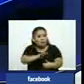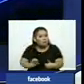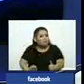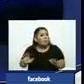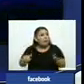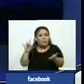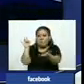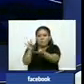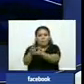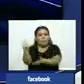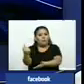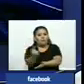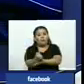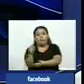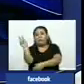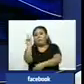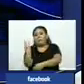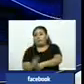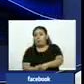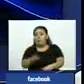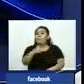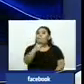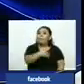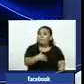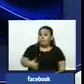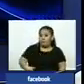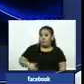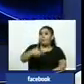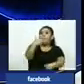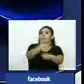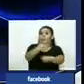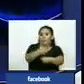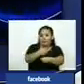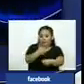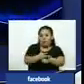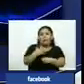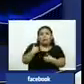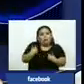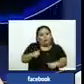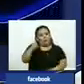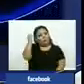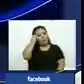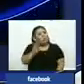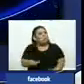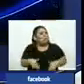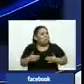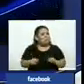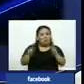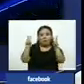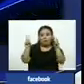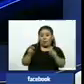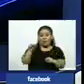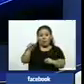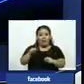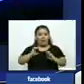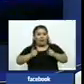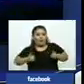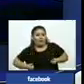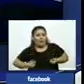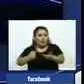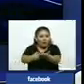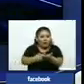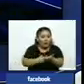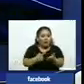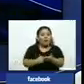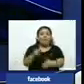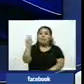los diplomáticos venezolanos. El presidente electo Alejandro Yamatei de Guatemala ya dio a conocer su postura respecto al gobierno en disputa del país